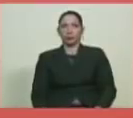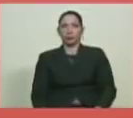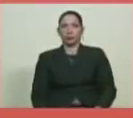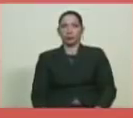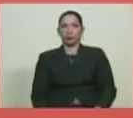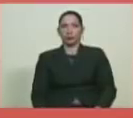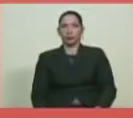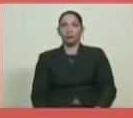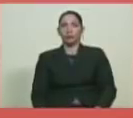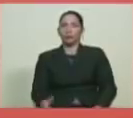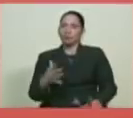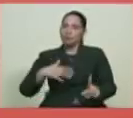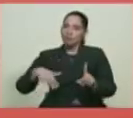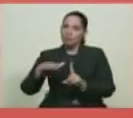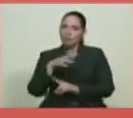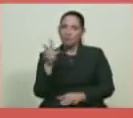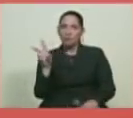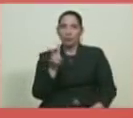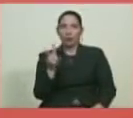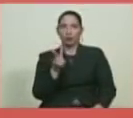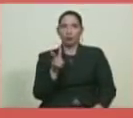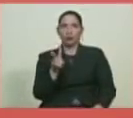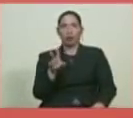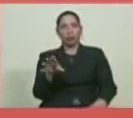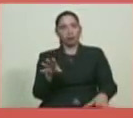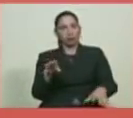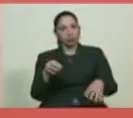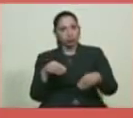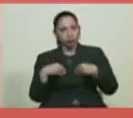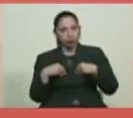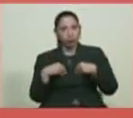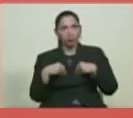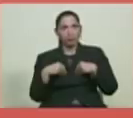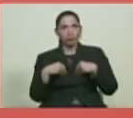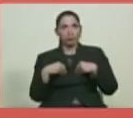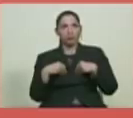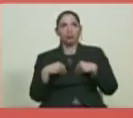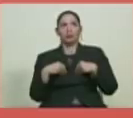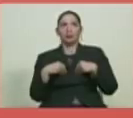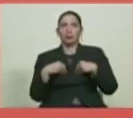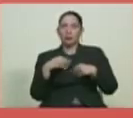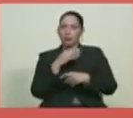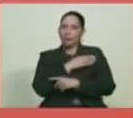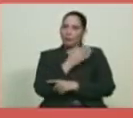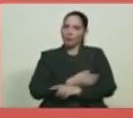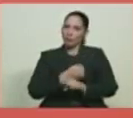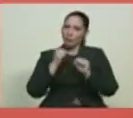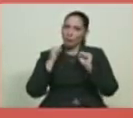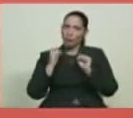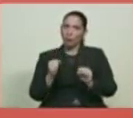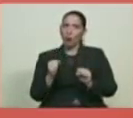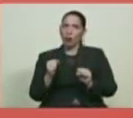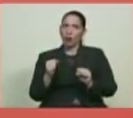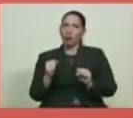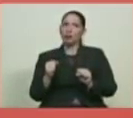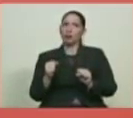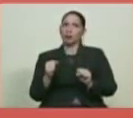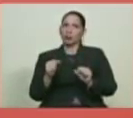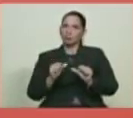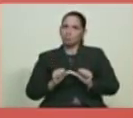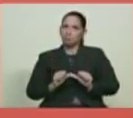pueblo de Venezuela, que ha venido asumiendo con muchísima fuerza, tenacidad, valentía,